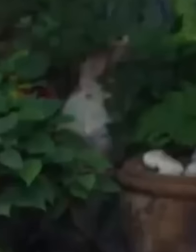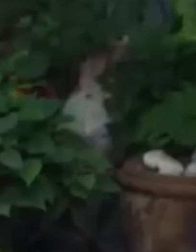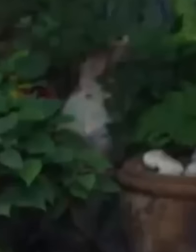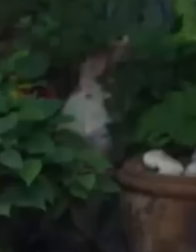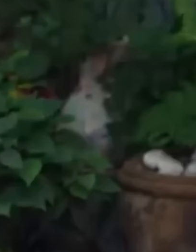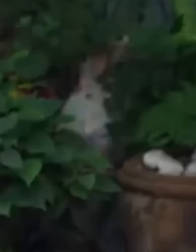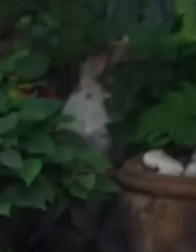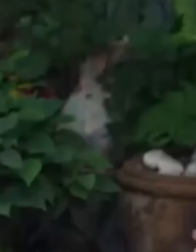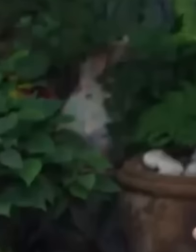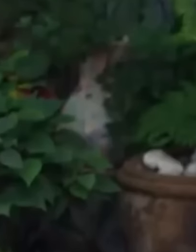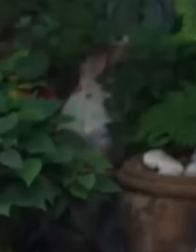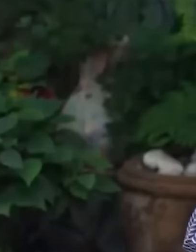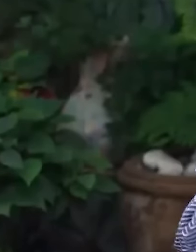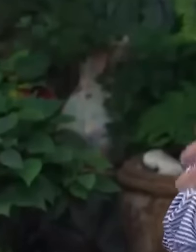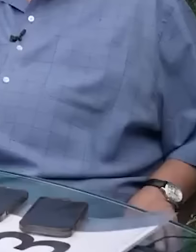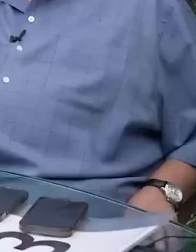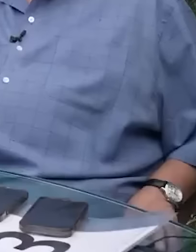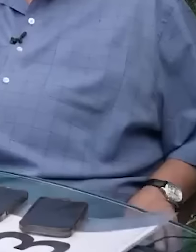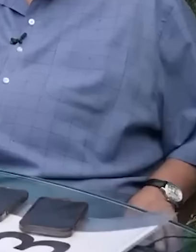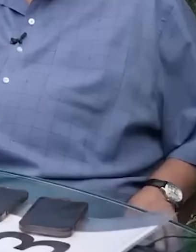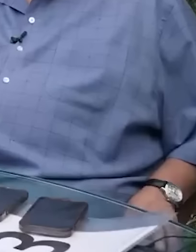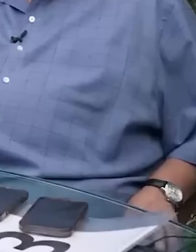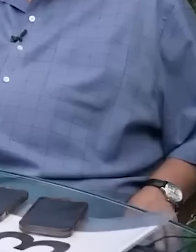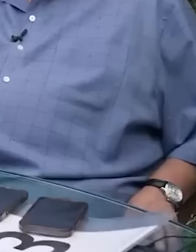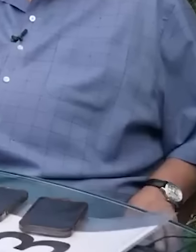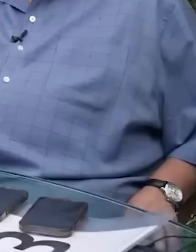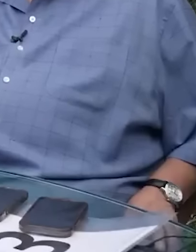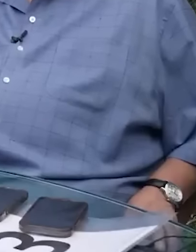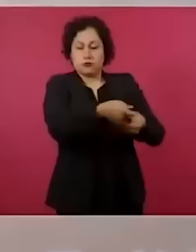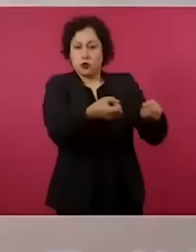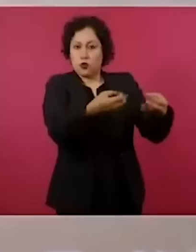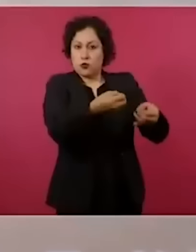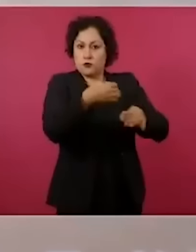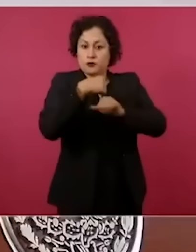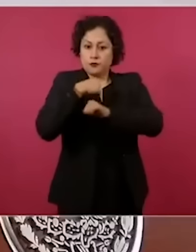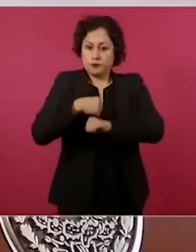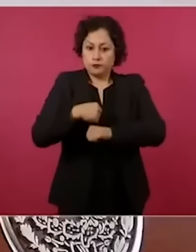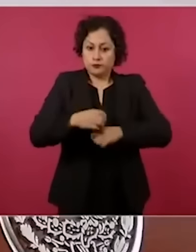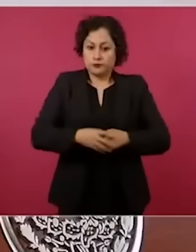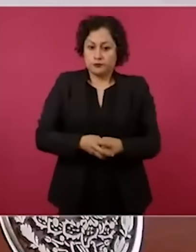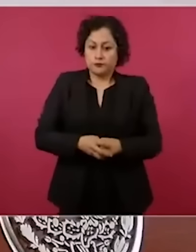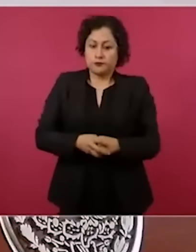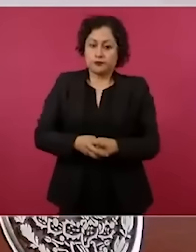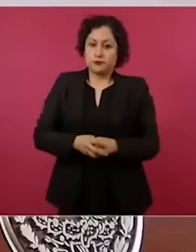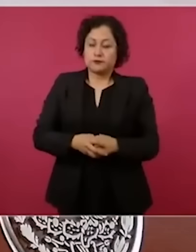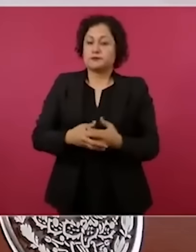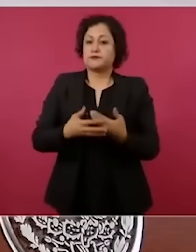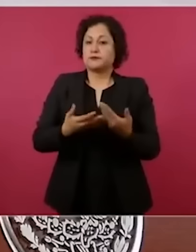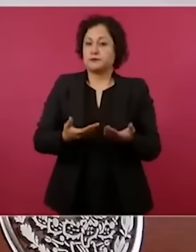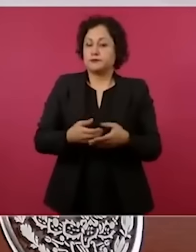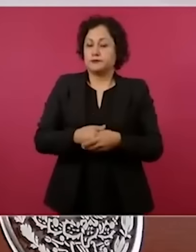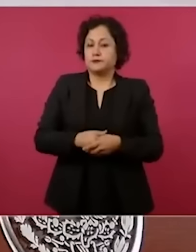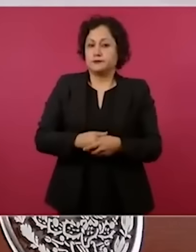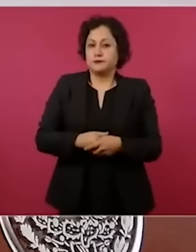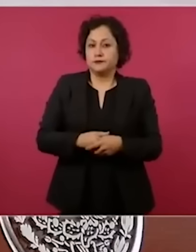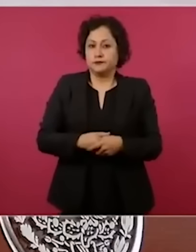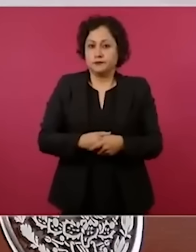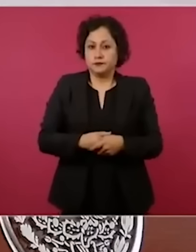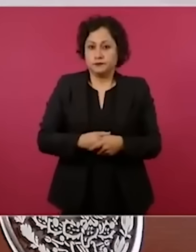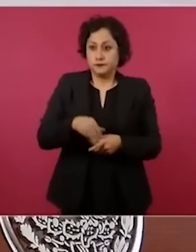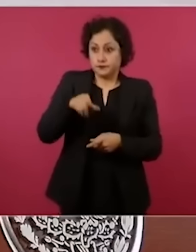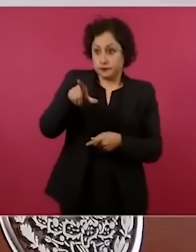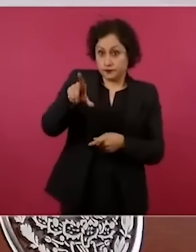Hay video. Lo bueno es que hay video. Ya sé. Video, por favor. A ver, vamos a ver. Loret de Mola no es